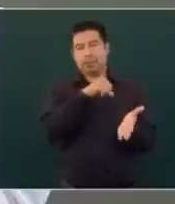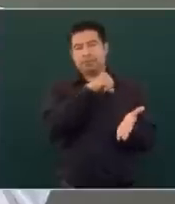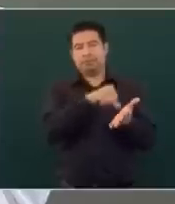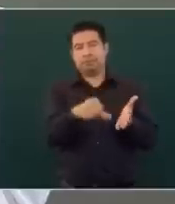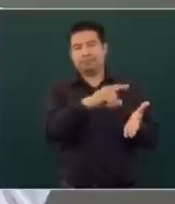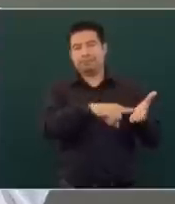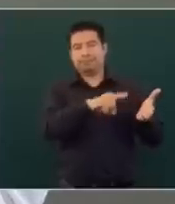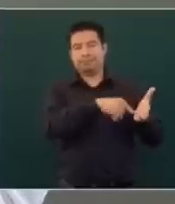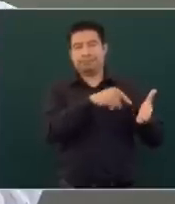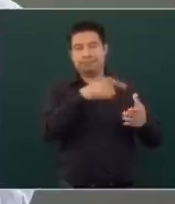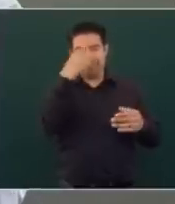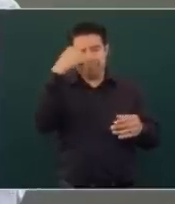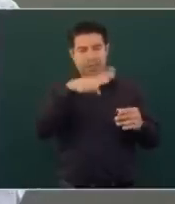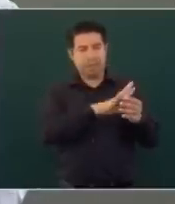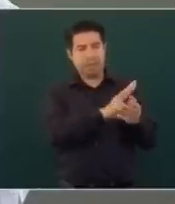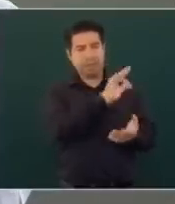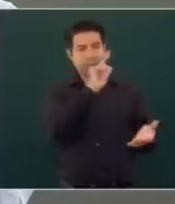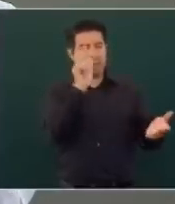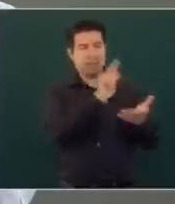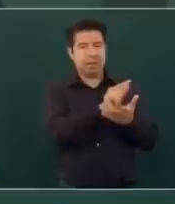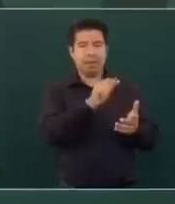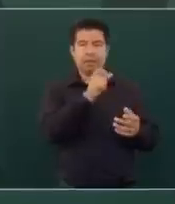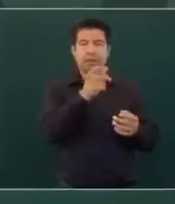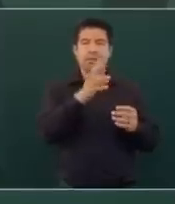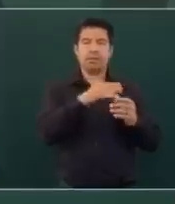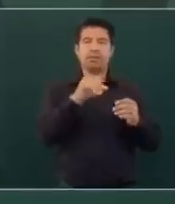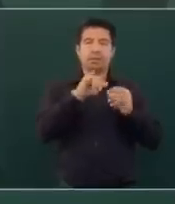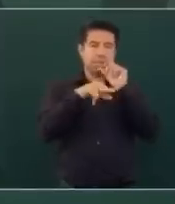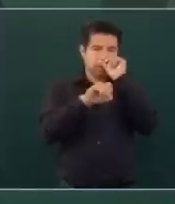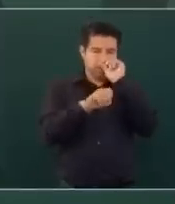la ley electoral, entre otras cosas,